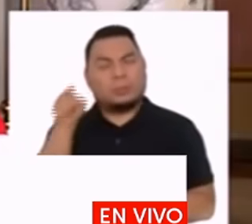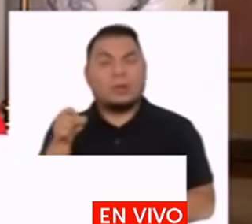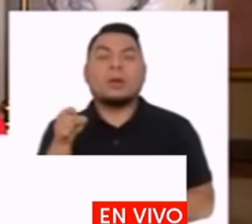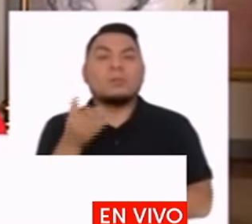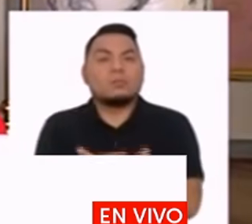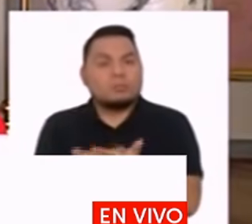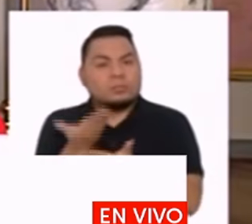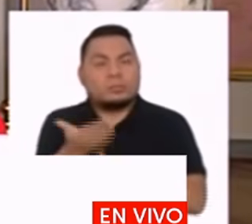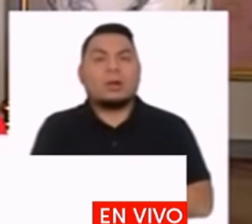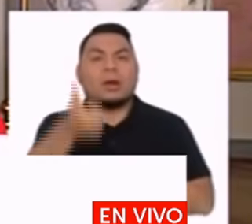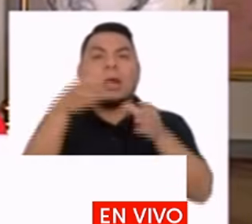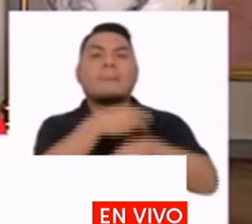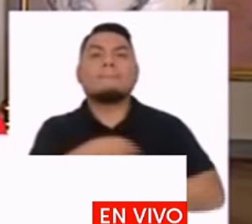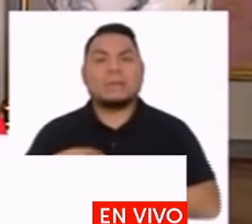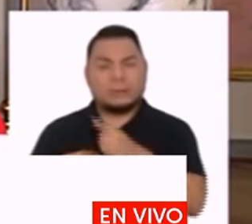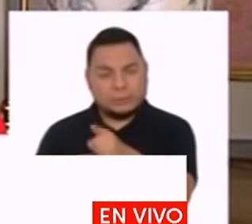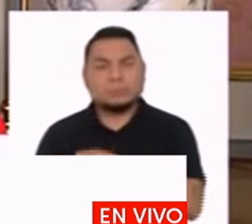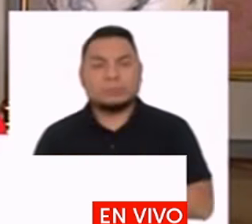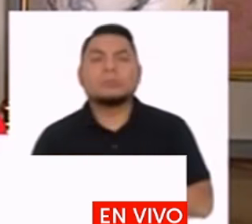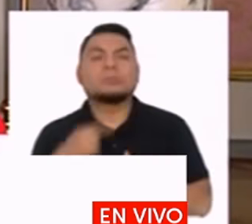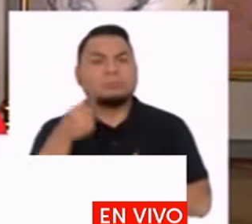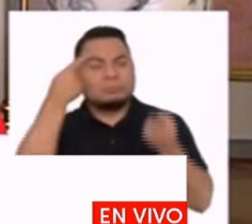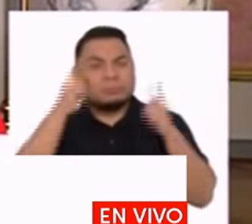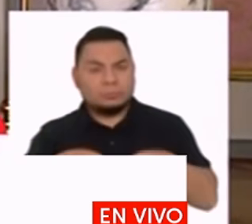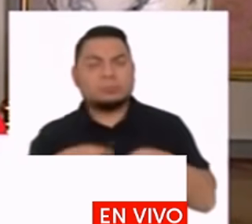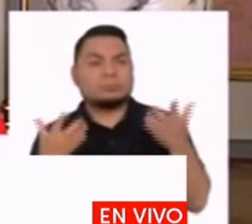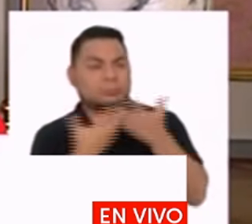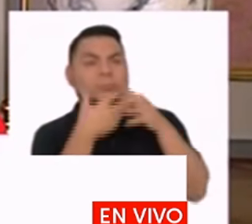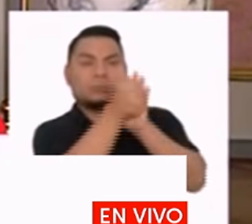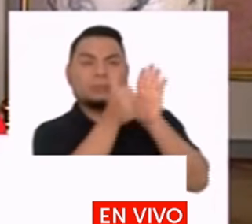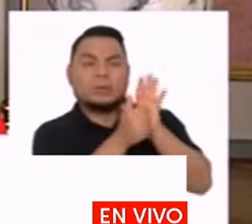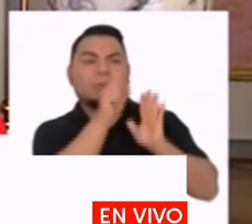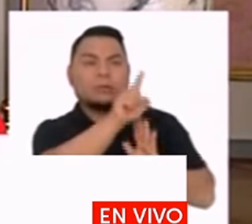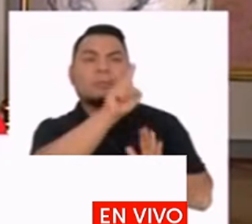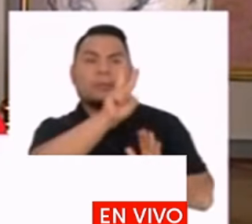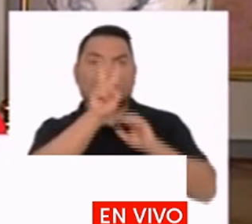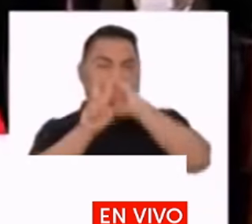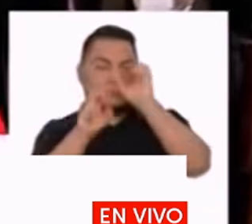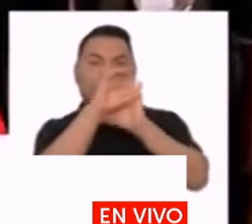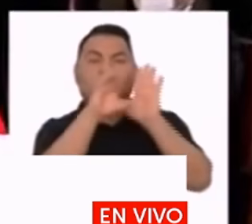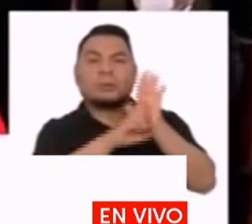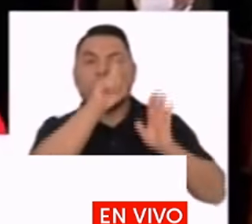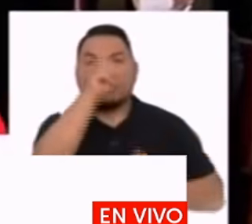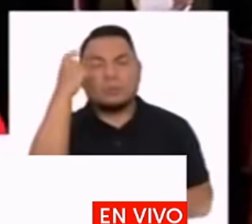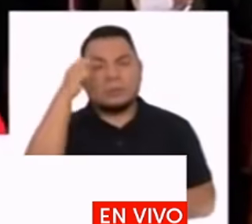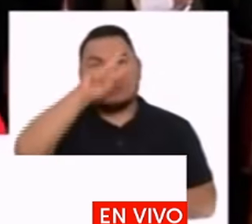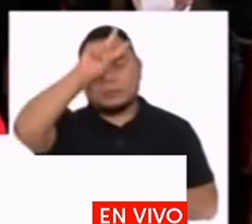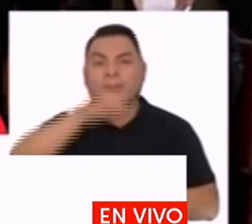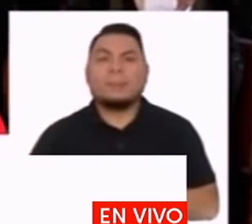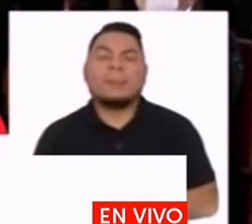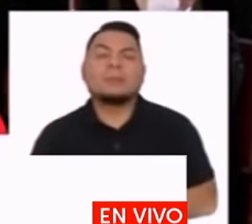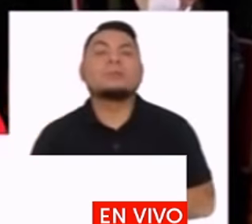señora Presidenta del Consejo de Ministros, de conformidad con el artículo 122 de la Constitución Política del